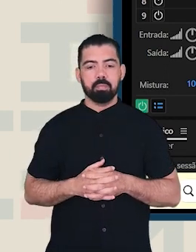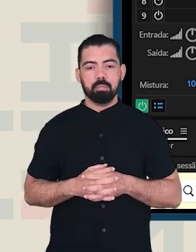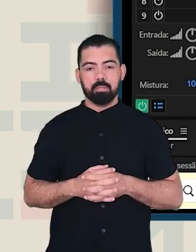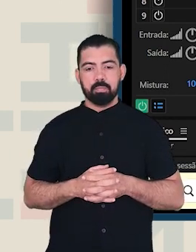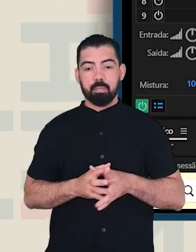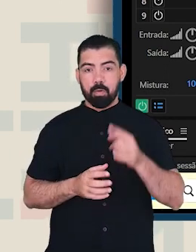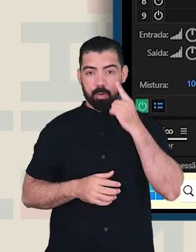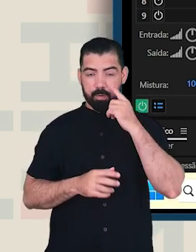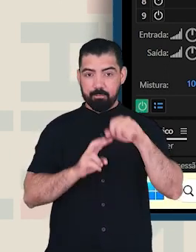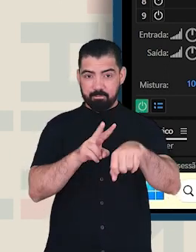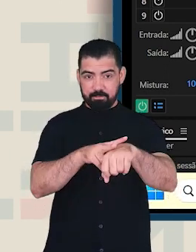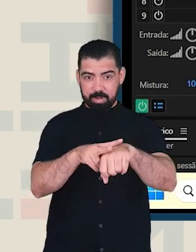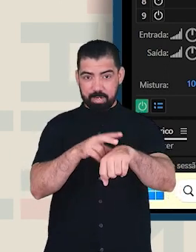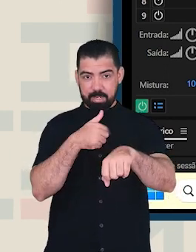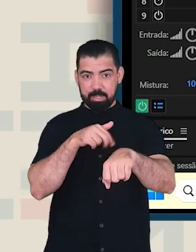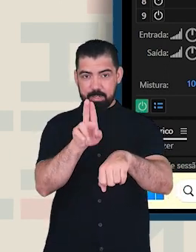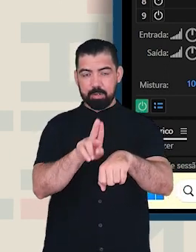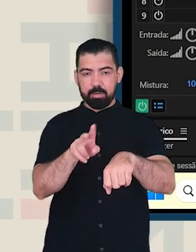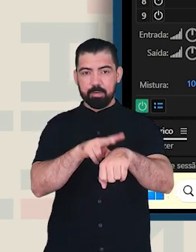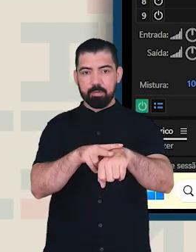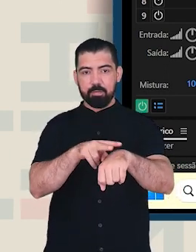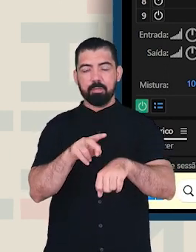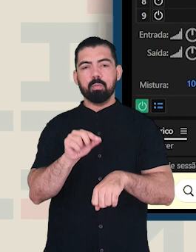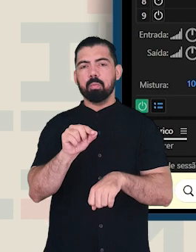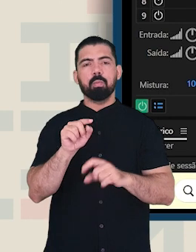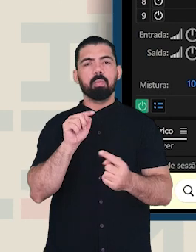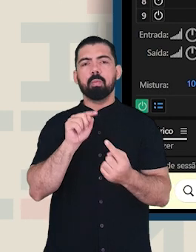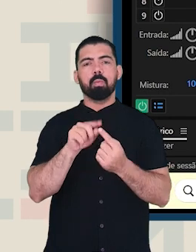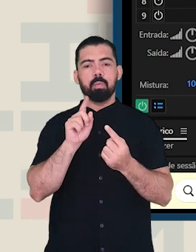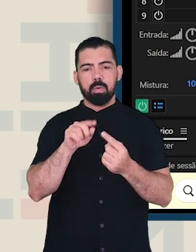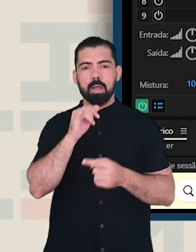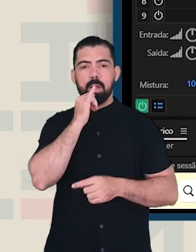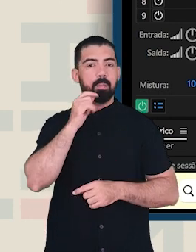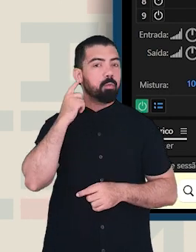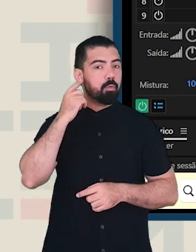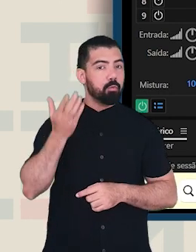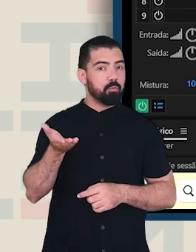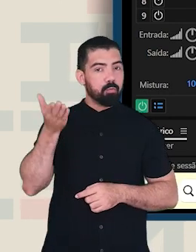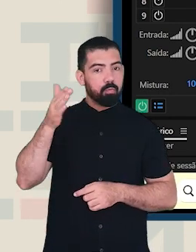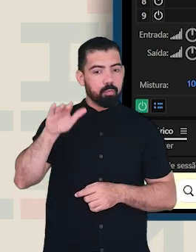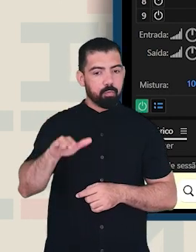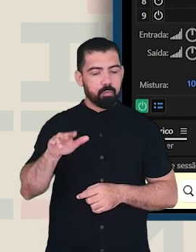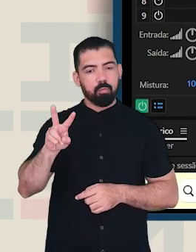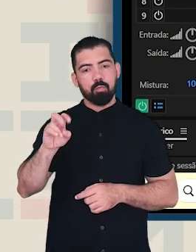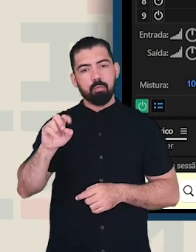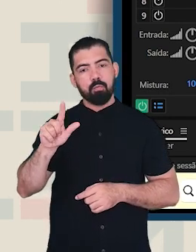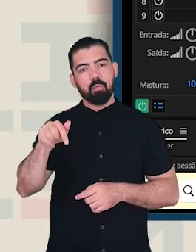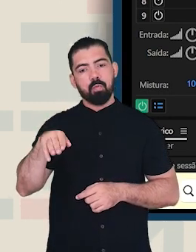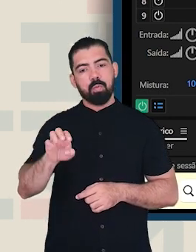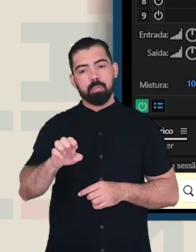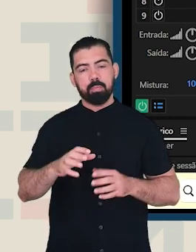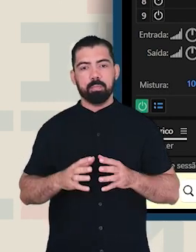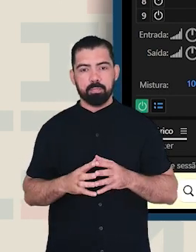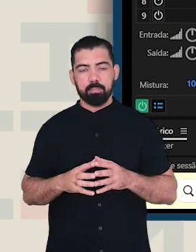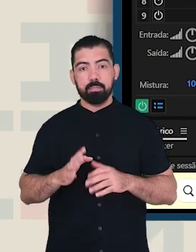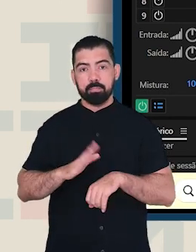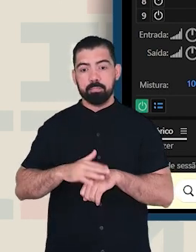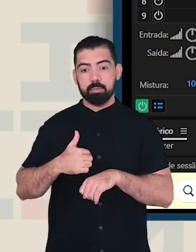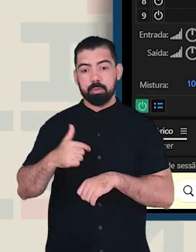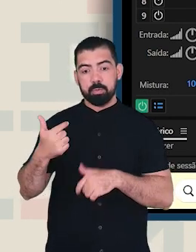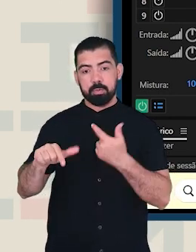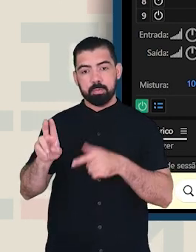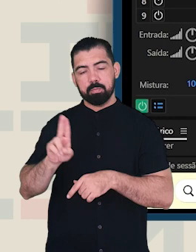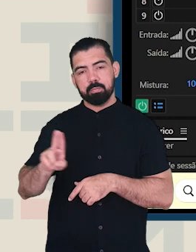línea verde que estoy utilizando refiere al volumen. Quiere decir, estoy trabajando con